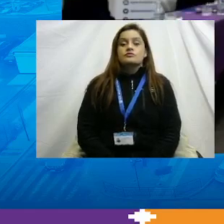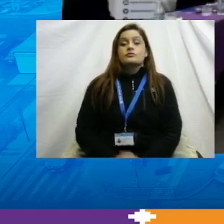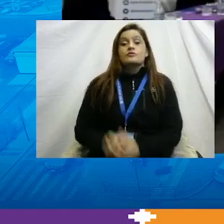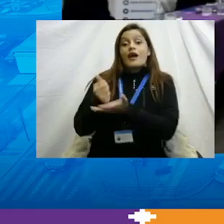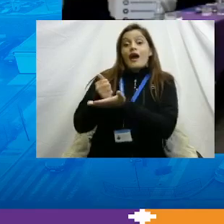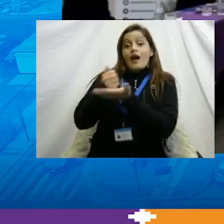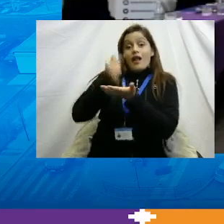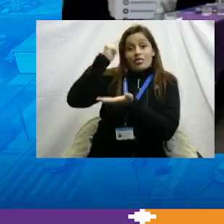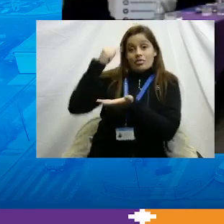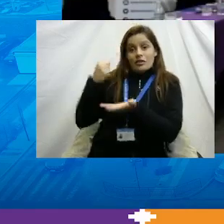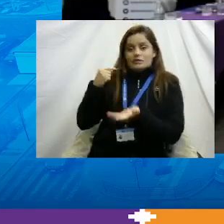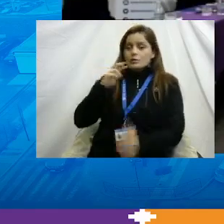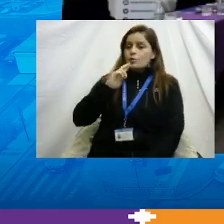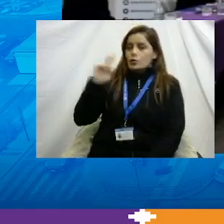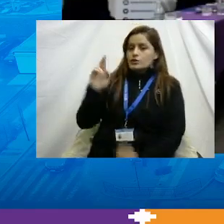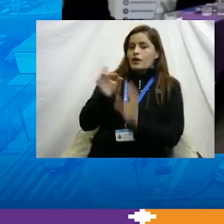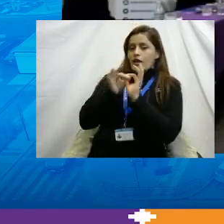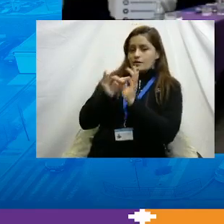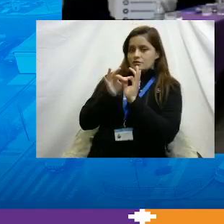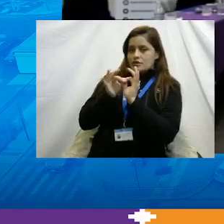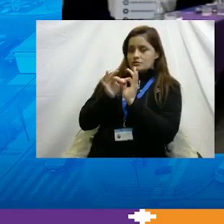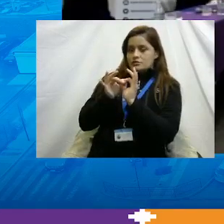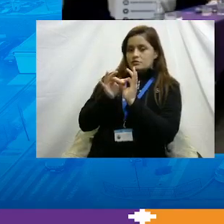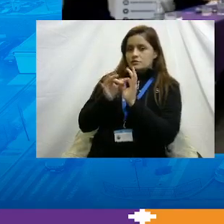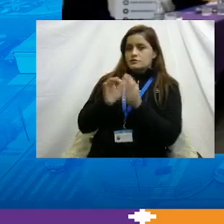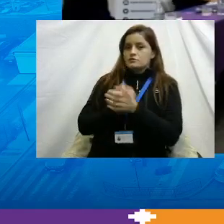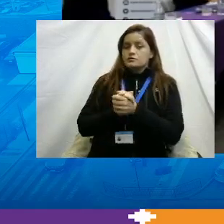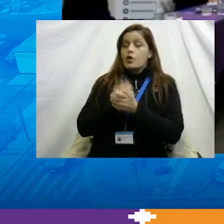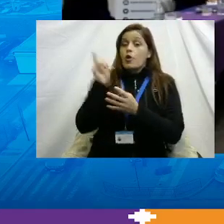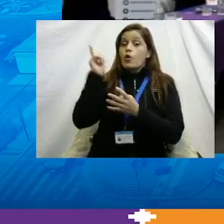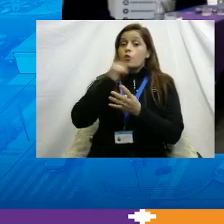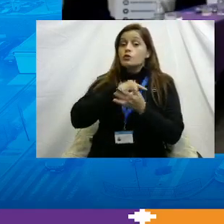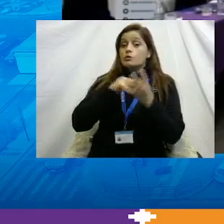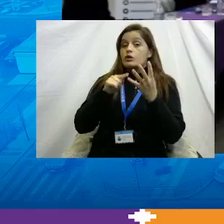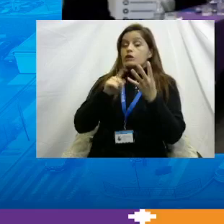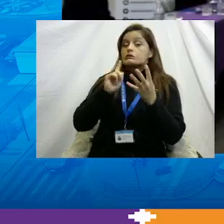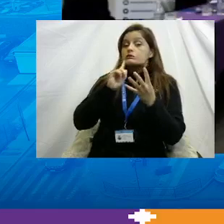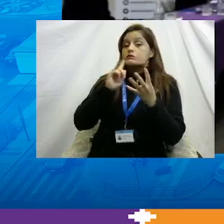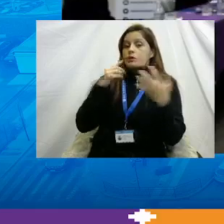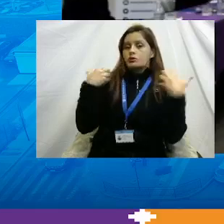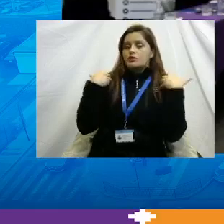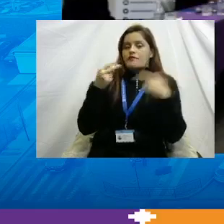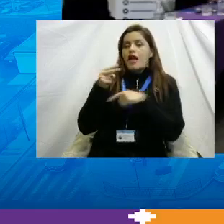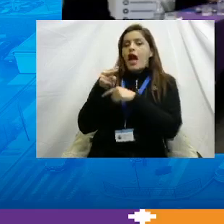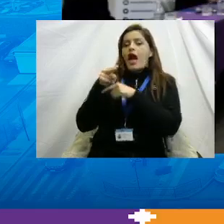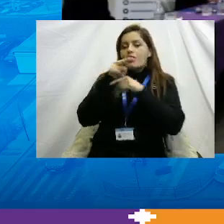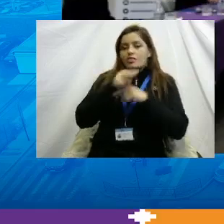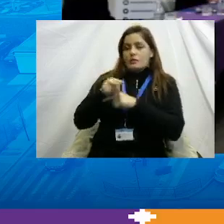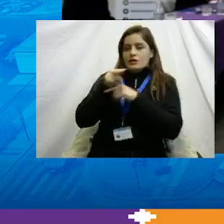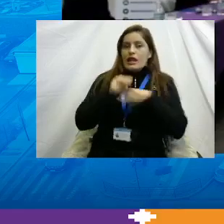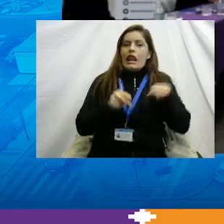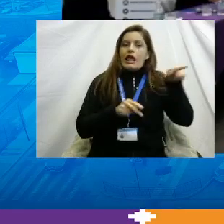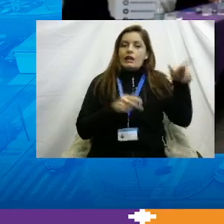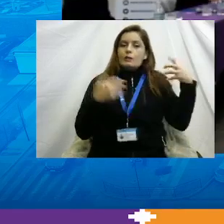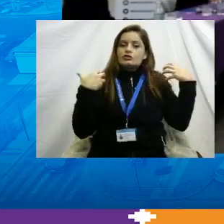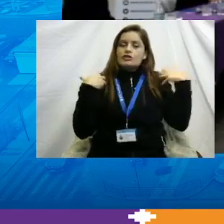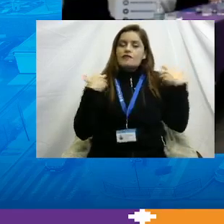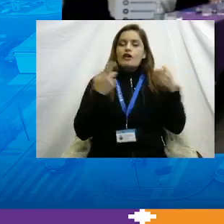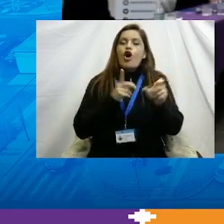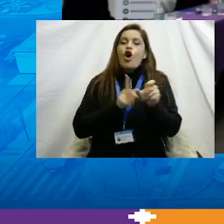Gracias, concejal. Sobre el último punto le voy a dar la palabra al administrador, que preside la comisión.